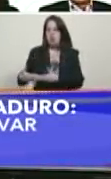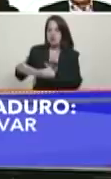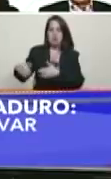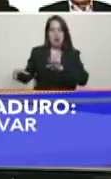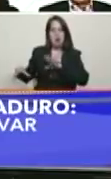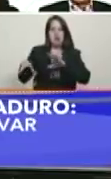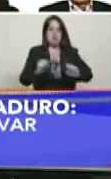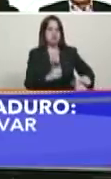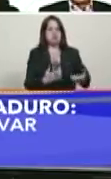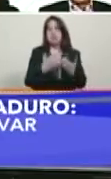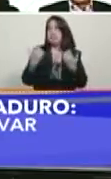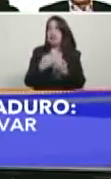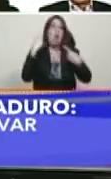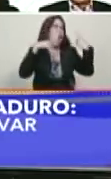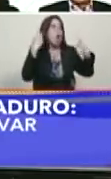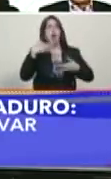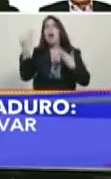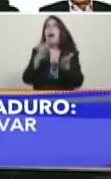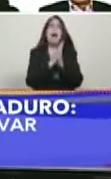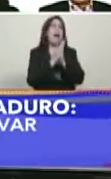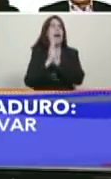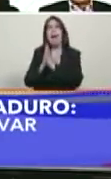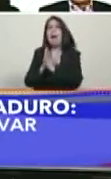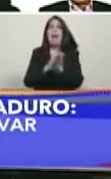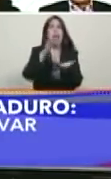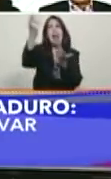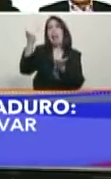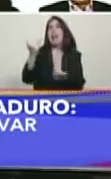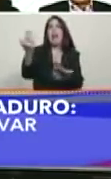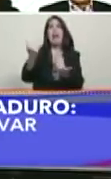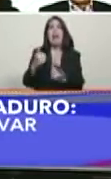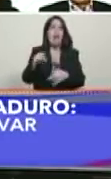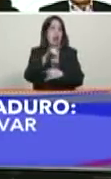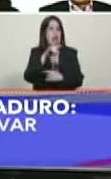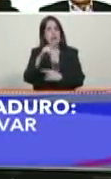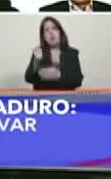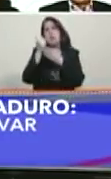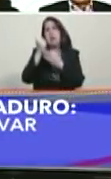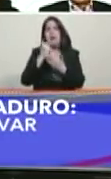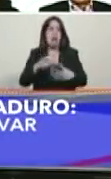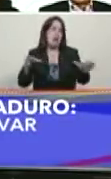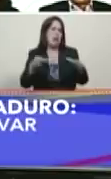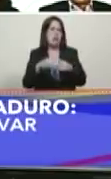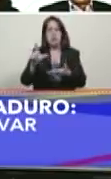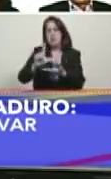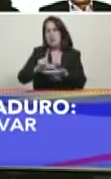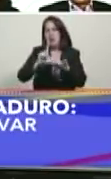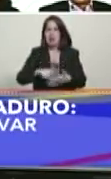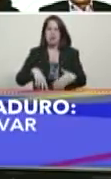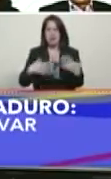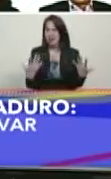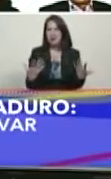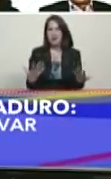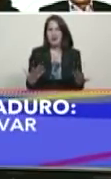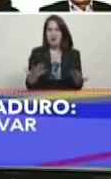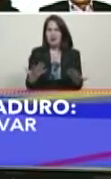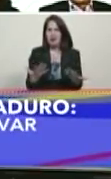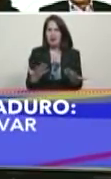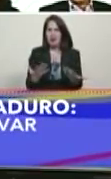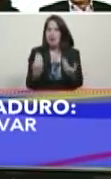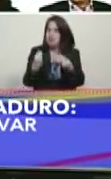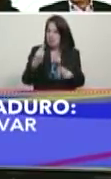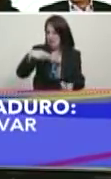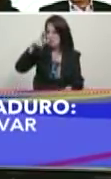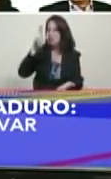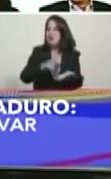salieron como loco que el lunes en el cartel de lima que el cartel de limas iba a reunir el lunes iban a